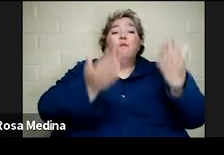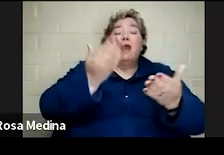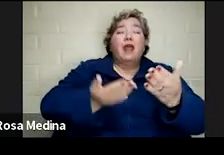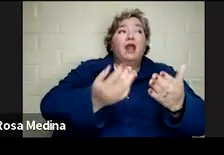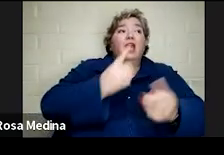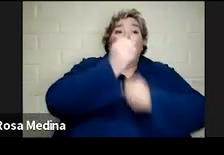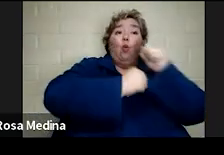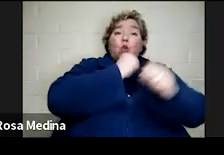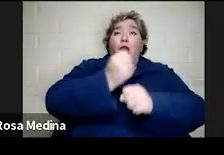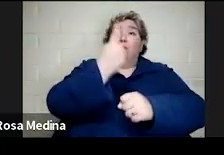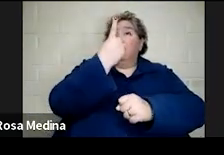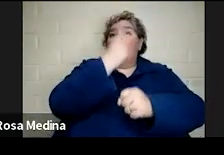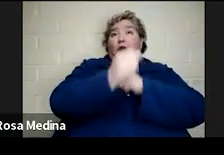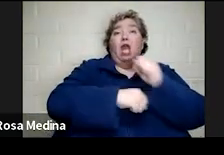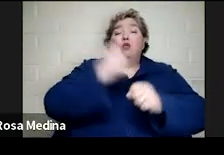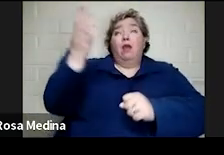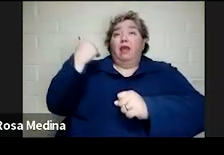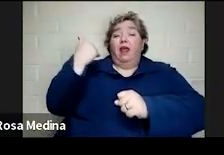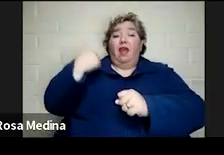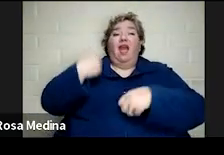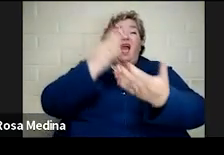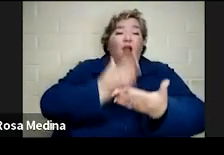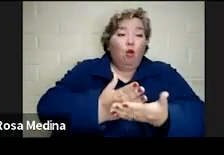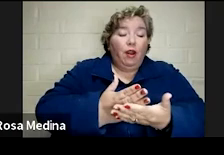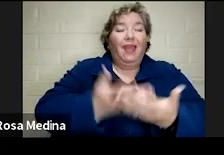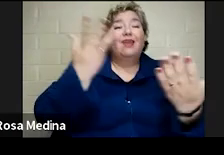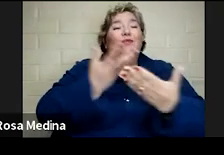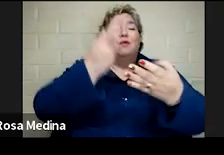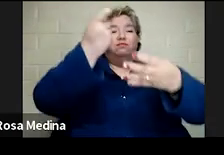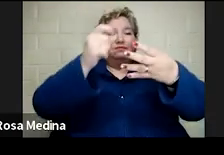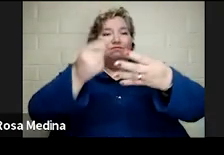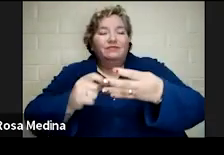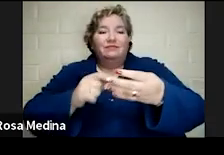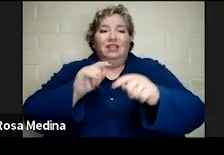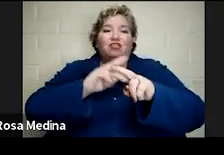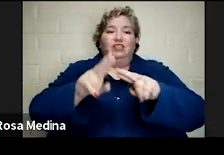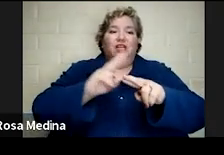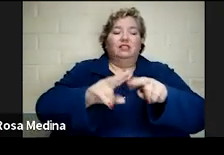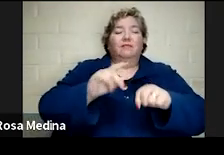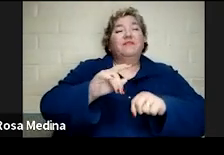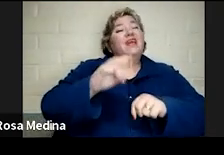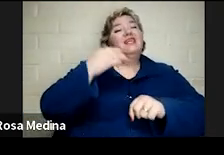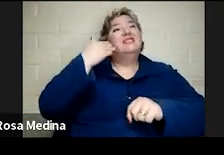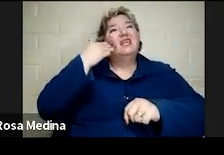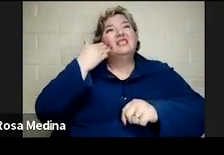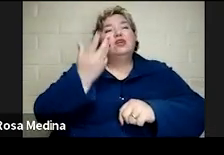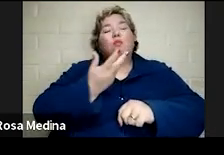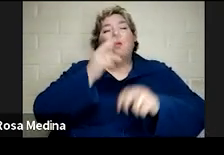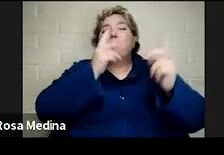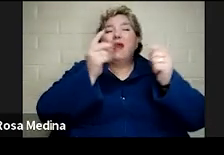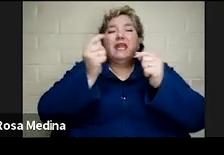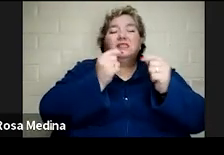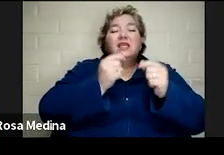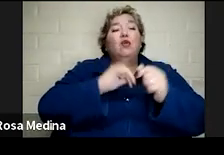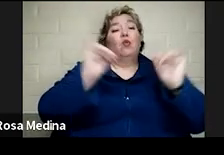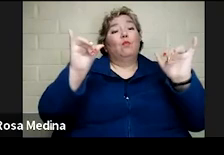y después así sucesivamente. Que es un poco lo que cuando uno tiene una guagua, al principio tiene que ir